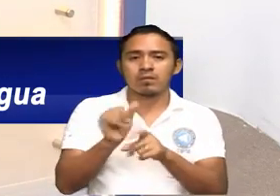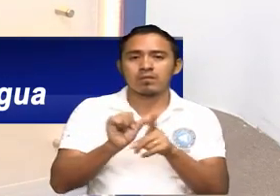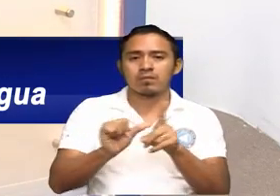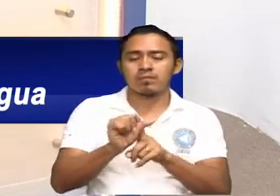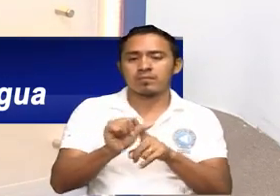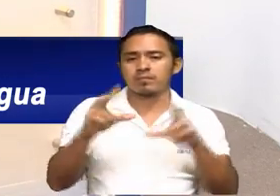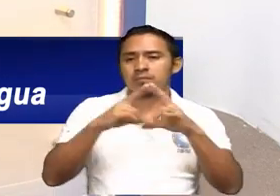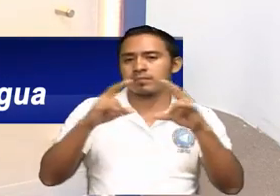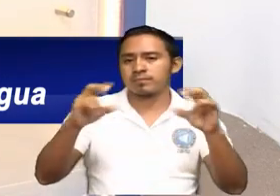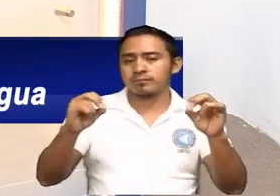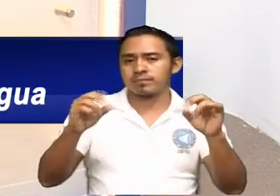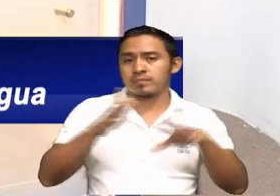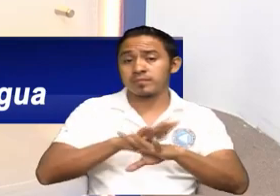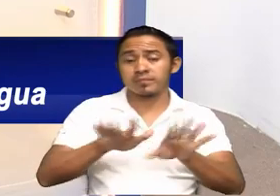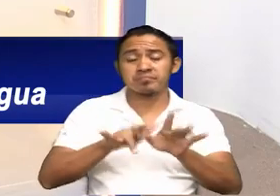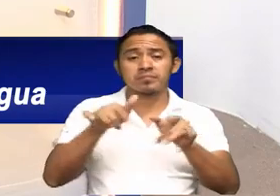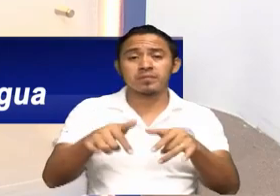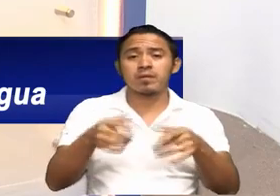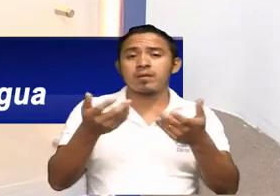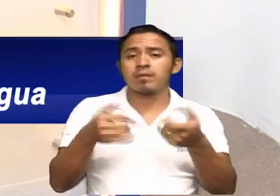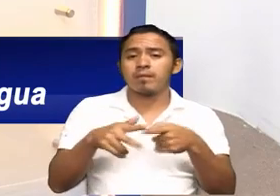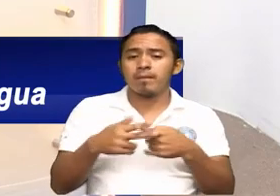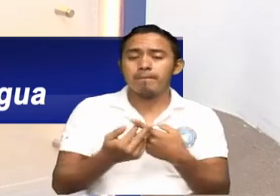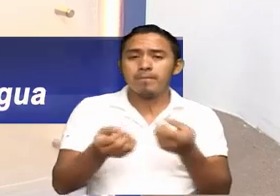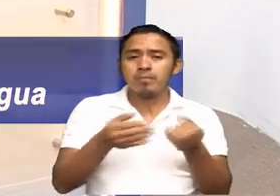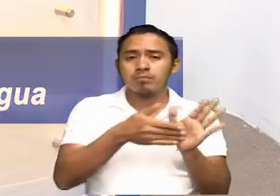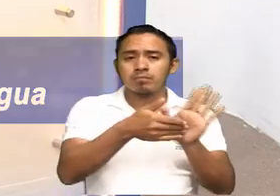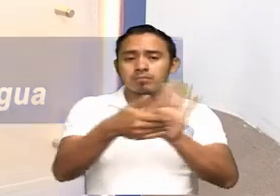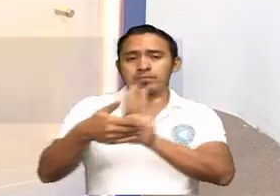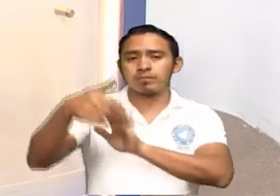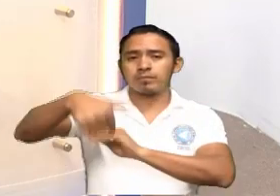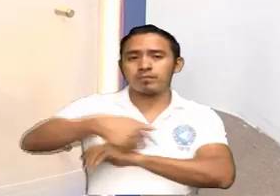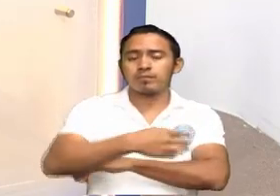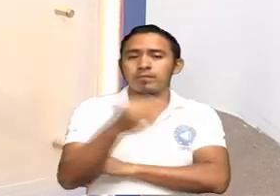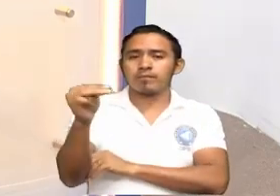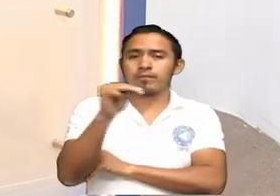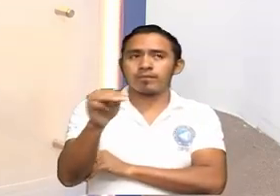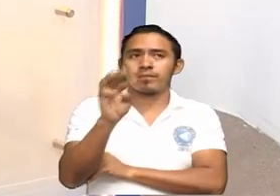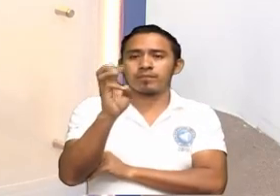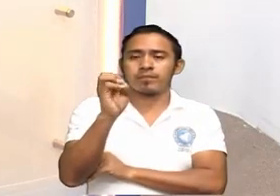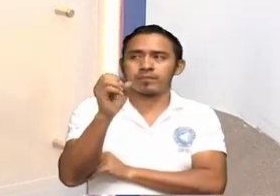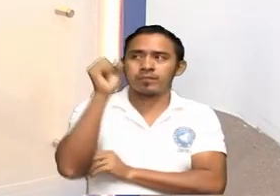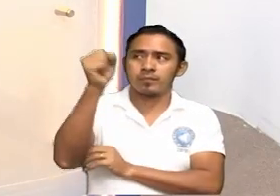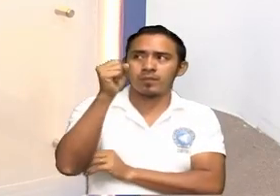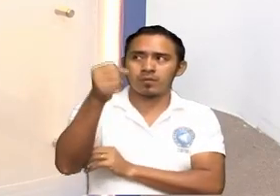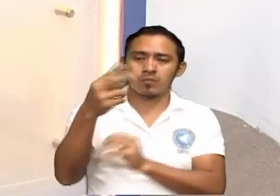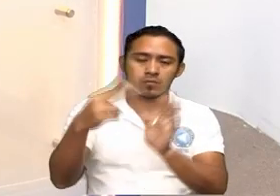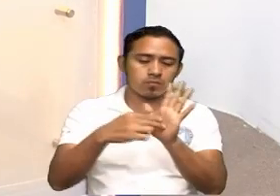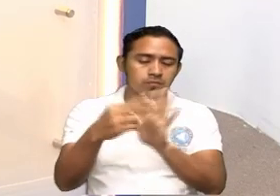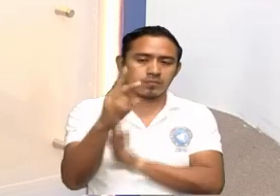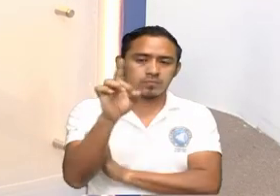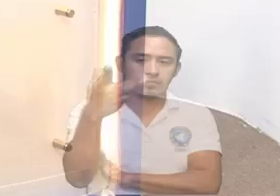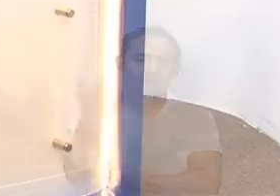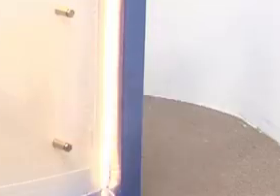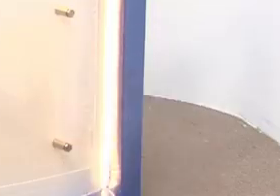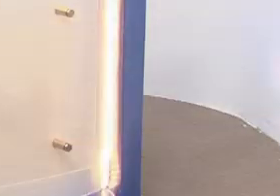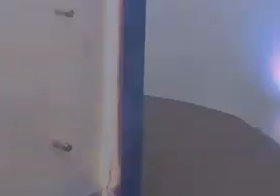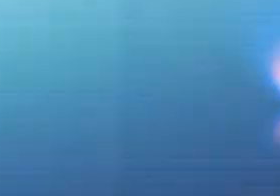Nicaragua. Sin más dilaciones, les dejamos con nuestros titulares correspondientes a este martes 30 de julio del año 2019.